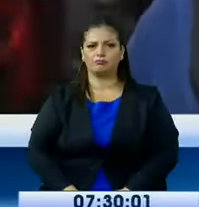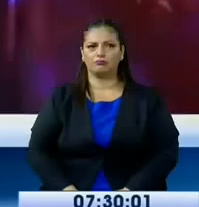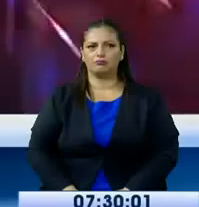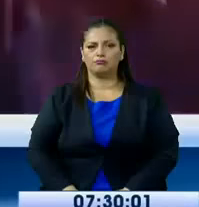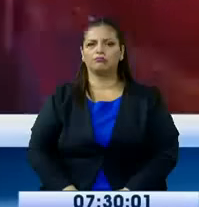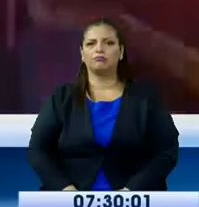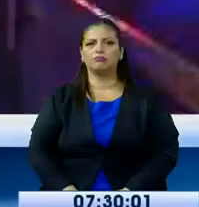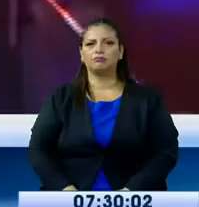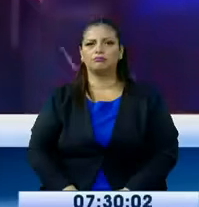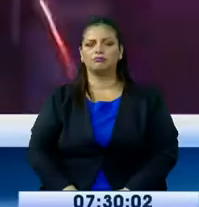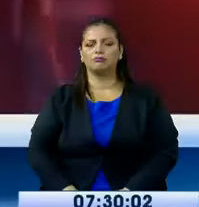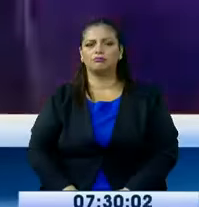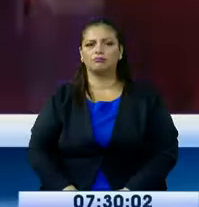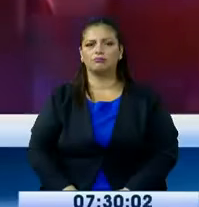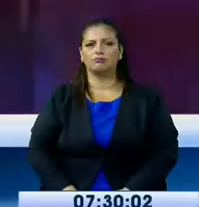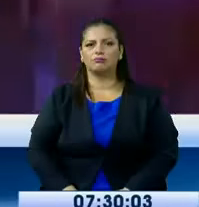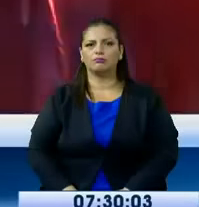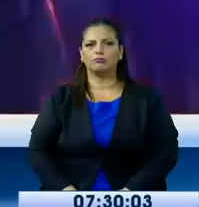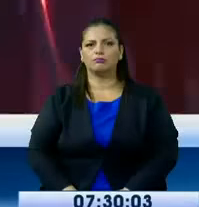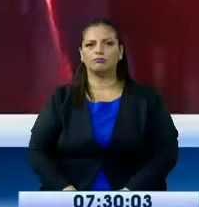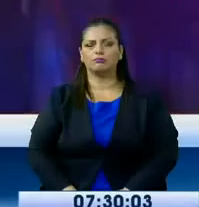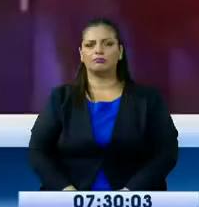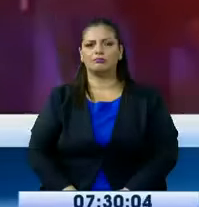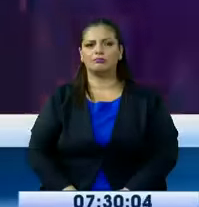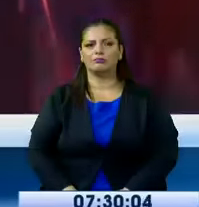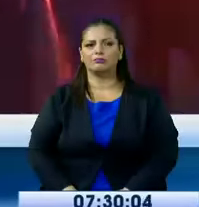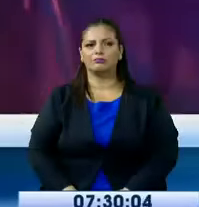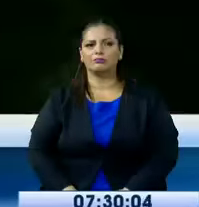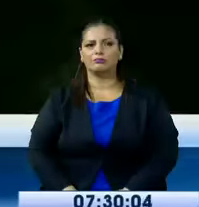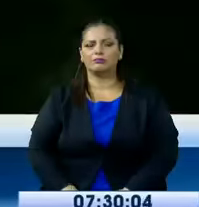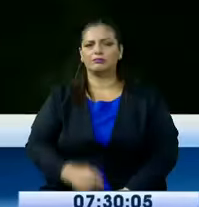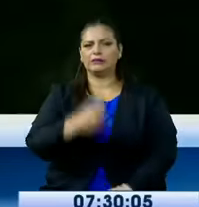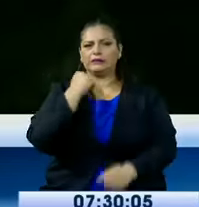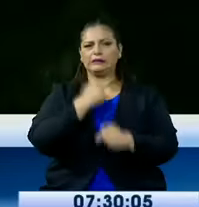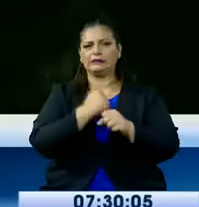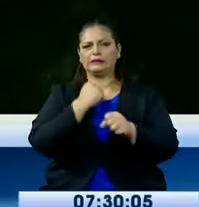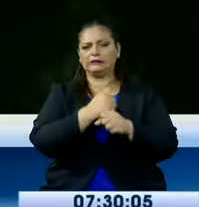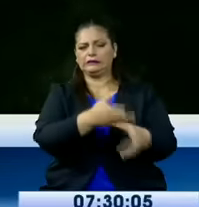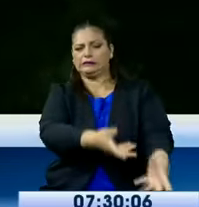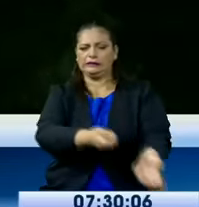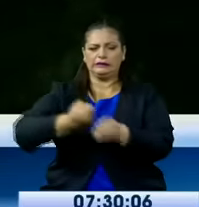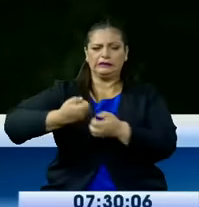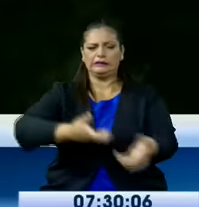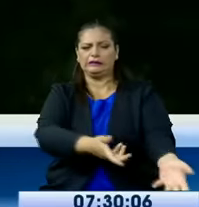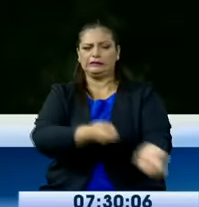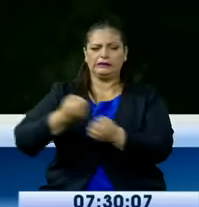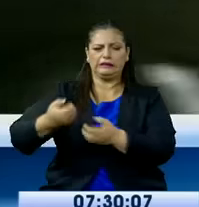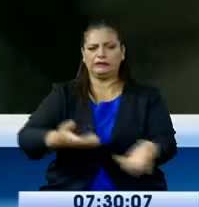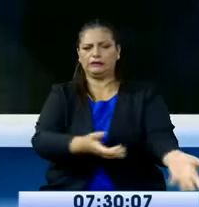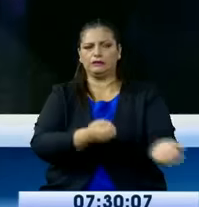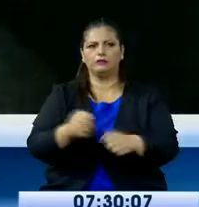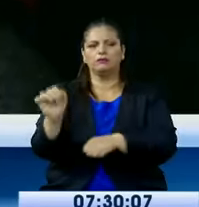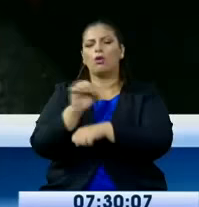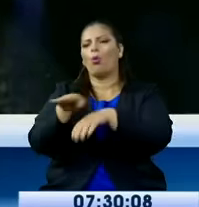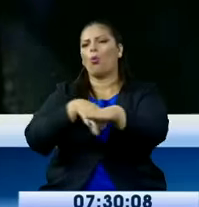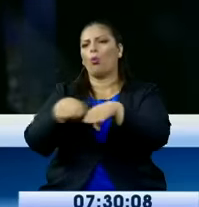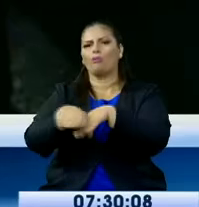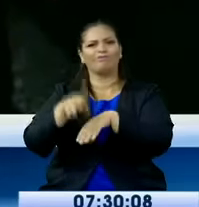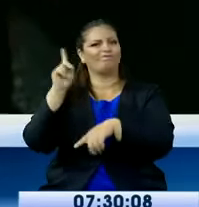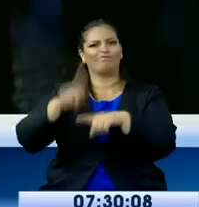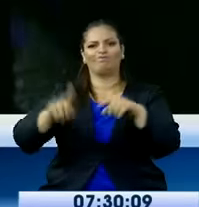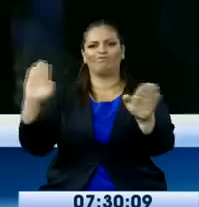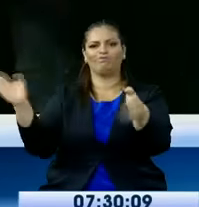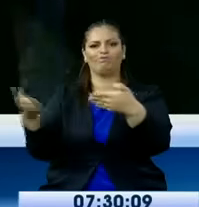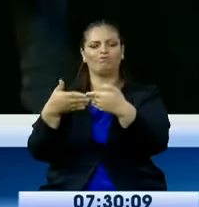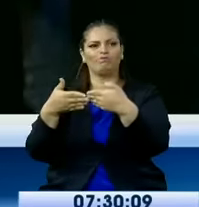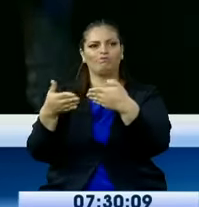familia. La carretera fue cerrada mientras duraron las labores de rescate y se habilitaron otras vías. Peritos del Servicio de Investigación de